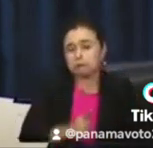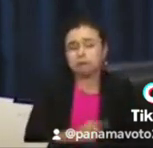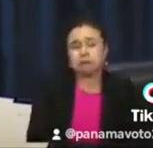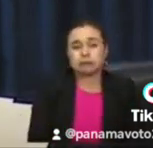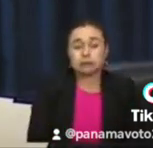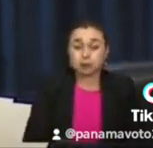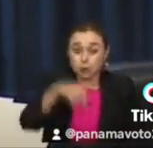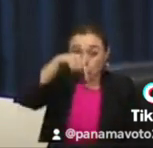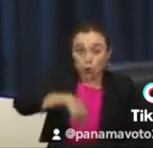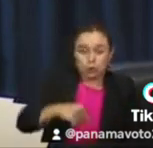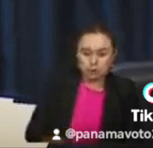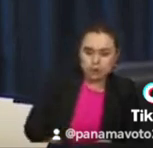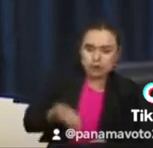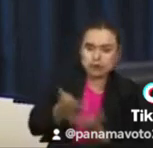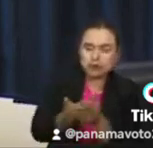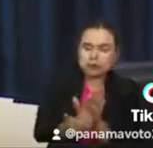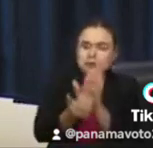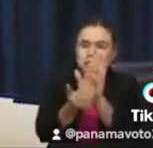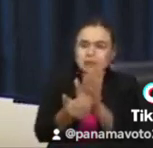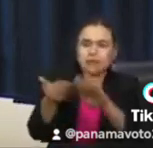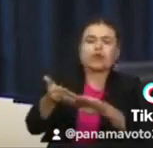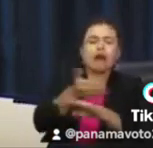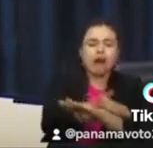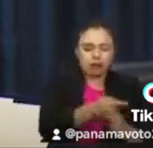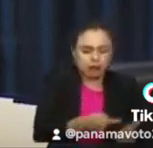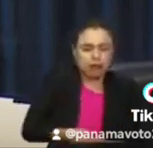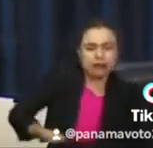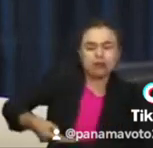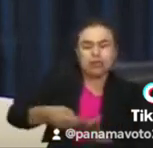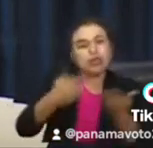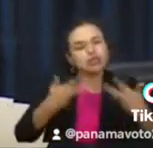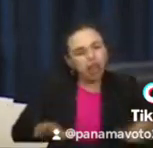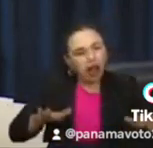gran parte de lo que aconteció en ese primer debate con todas las